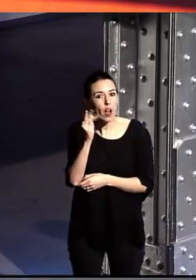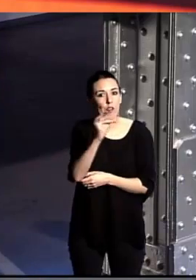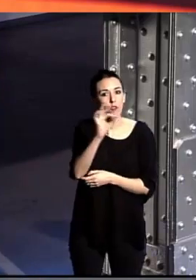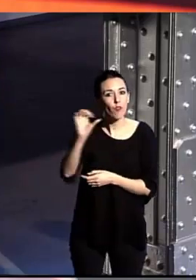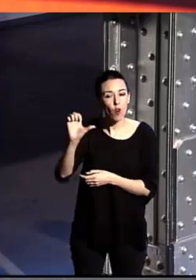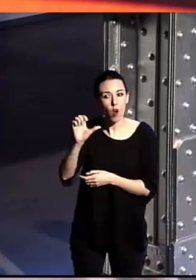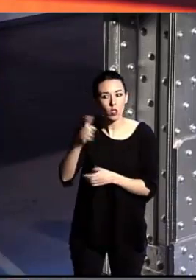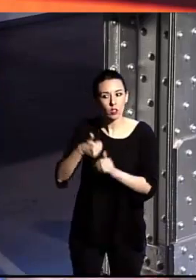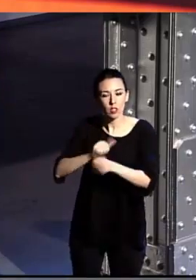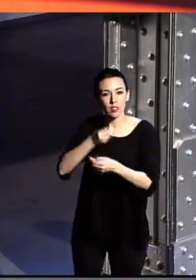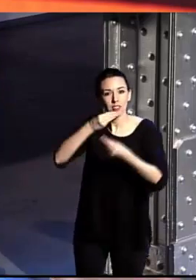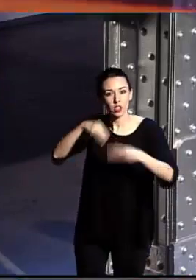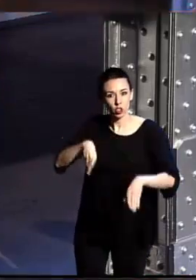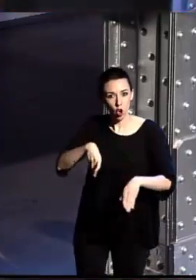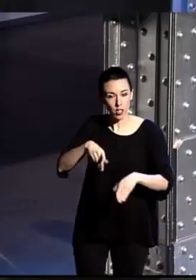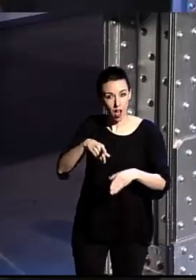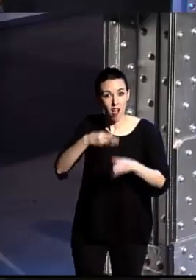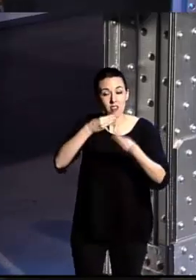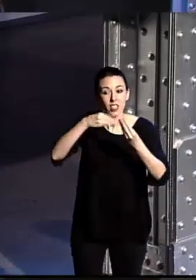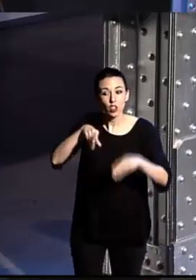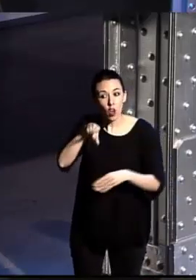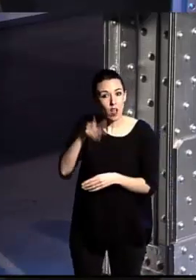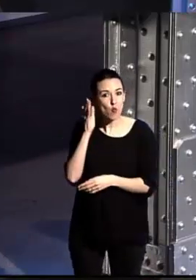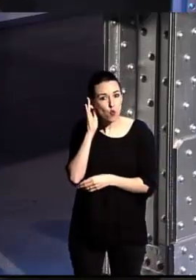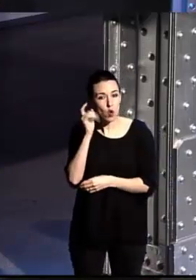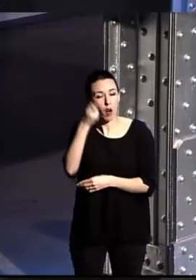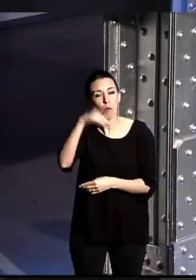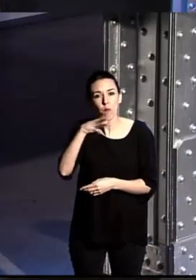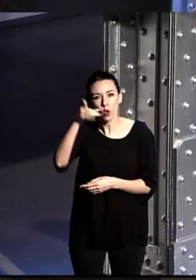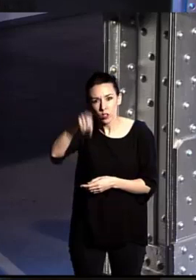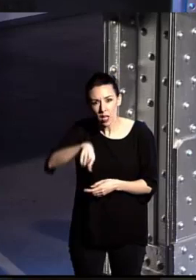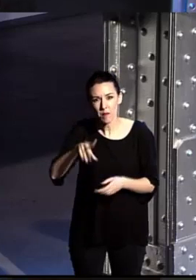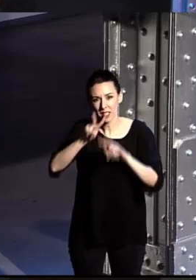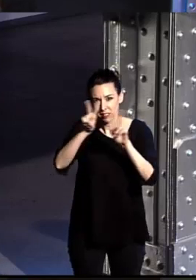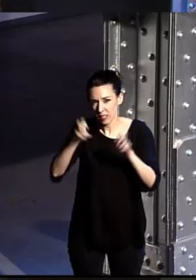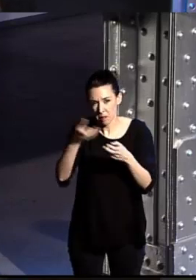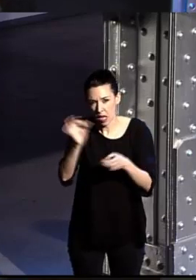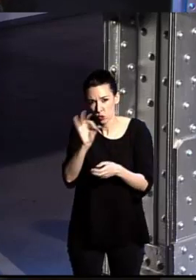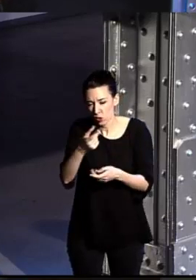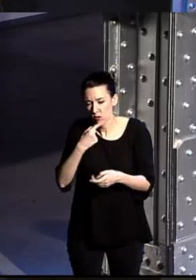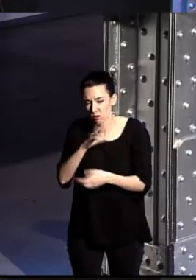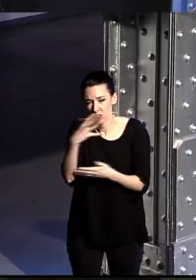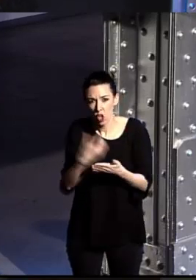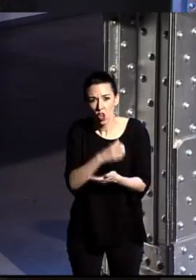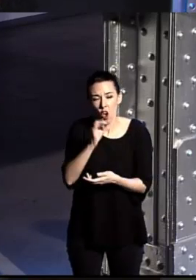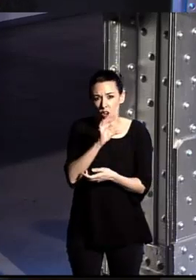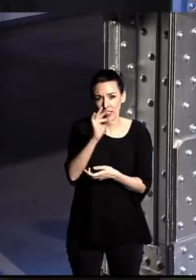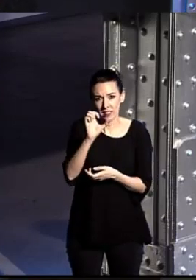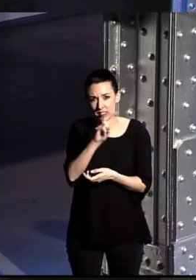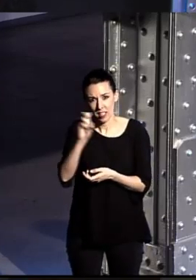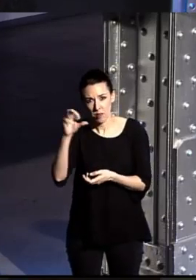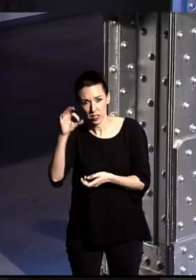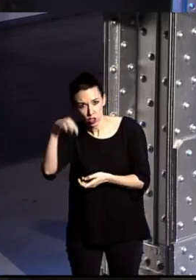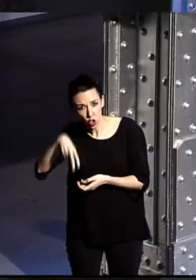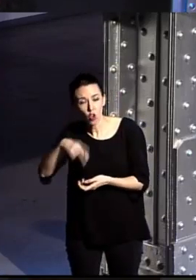ha copiado la historia, ¿no? Y es la historia de esta mujer, porque también sobre él, sobre Swift, sobre todos, sobre Stevenson, ha